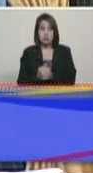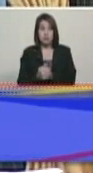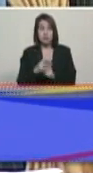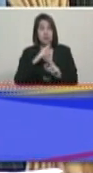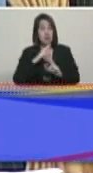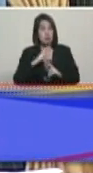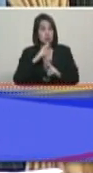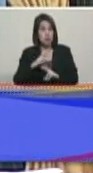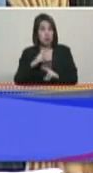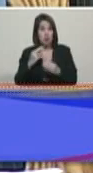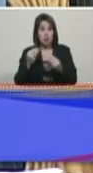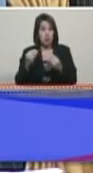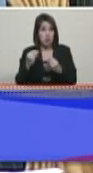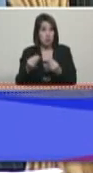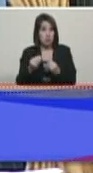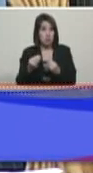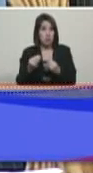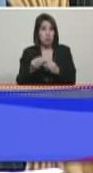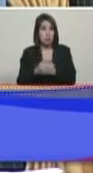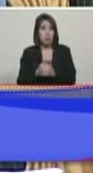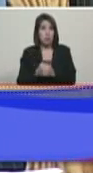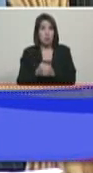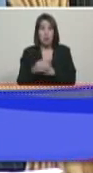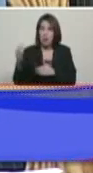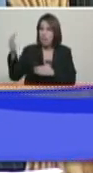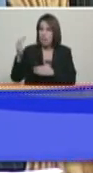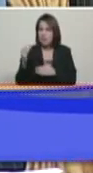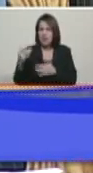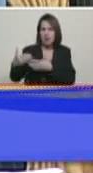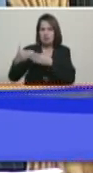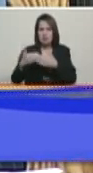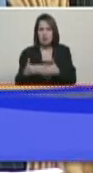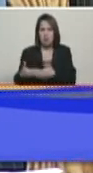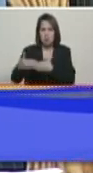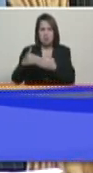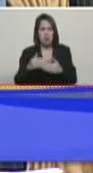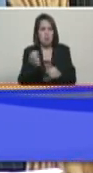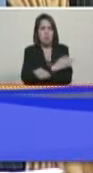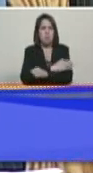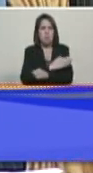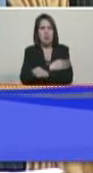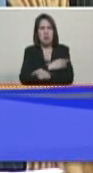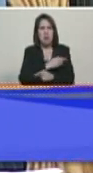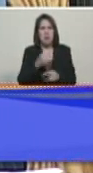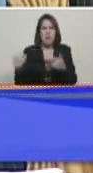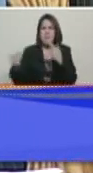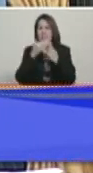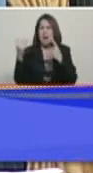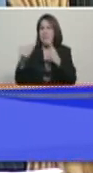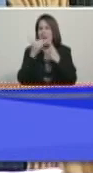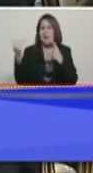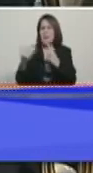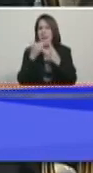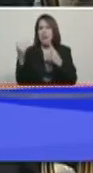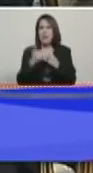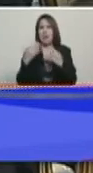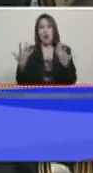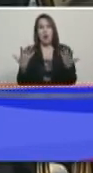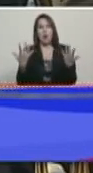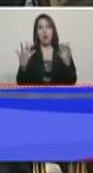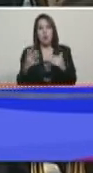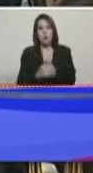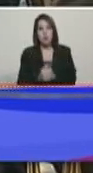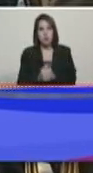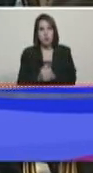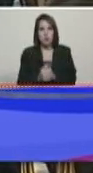no podemos hacerlos explícitos porque viene el imperialismo, viene la oligarquía y ping, ping, ping, ping nos tirotea.